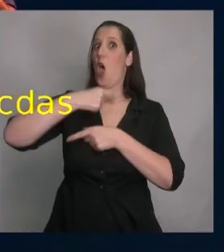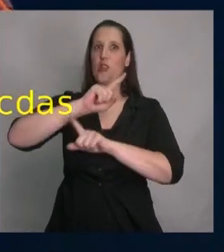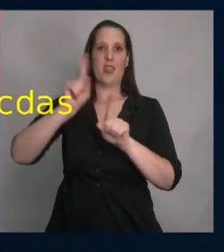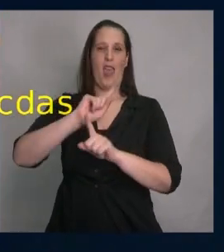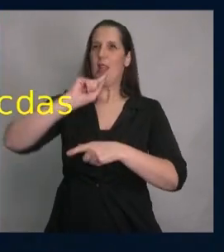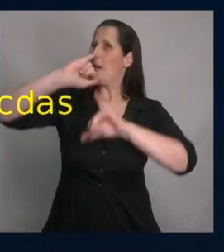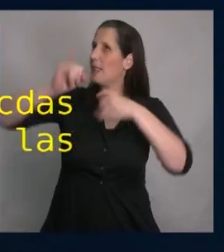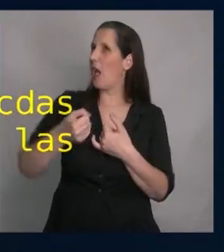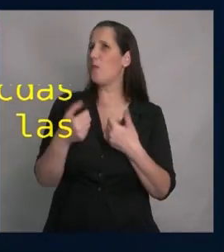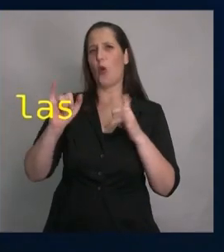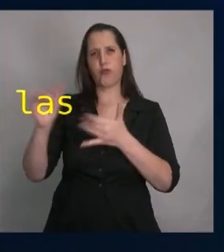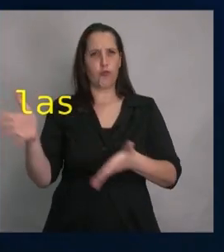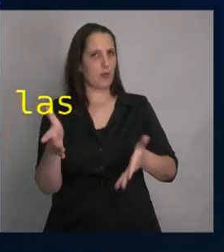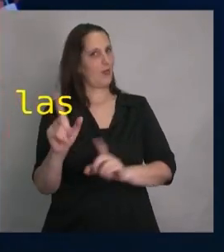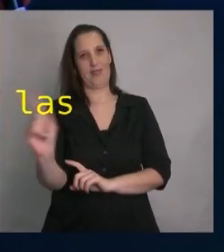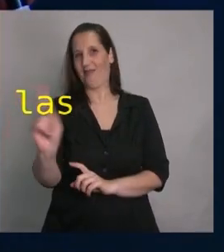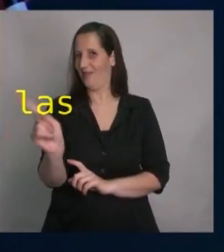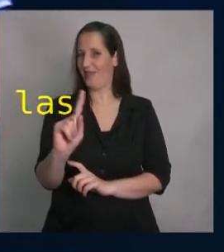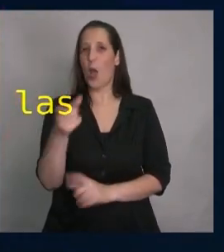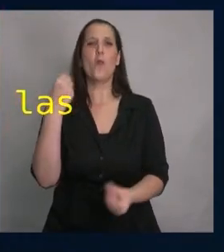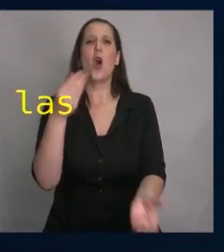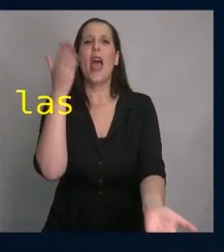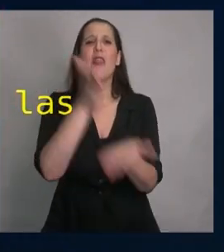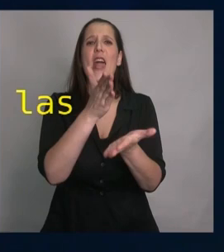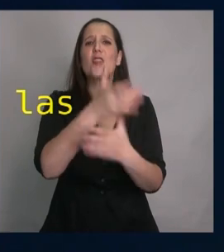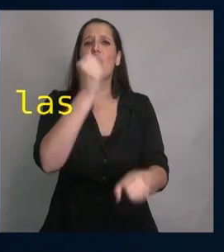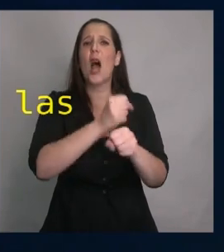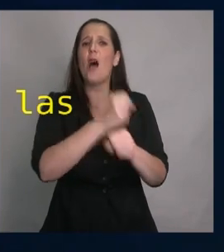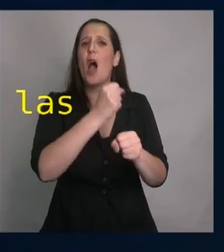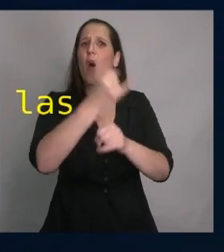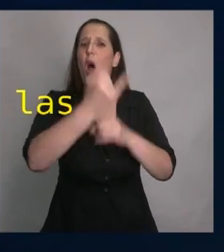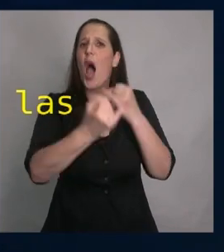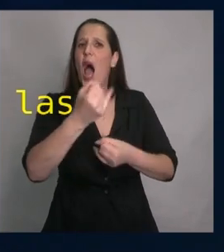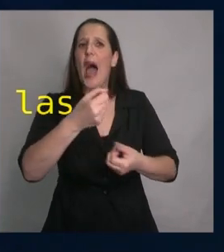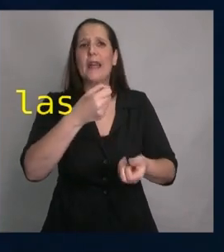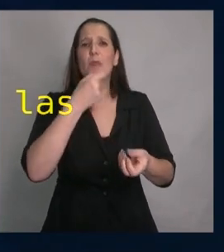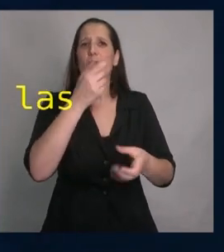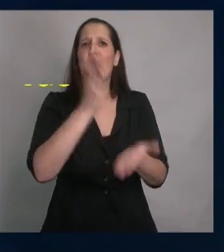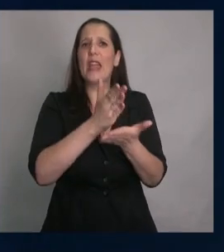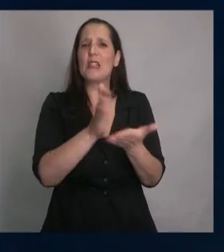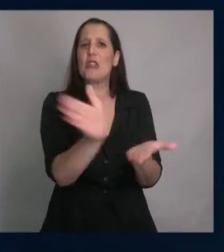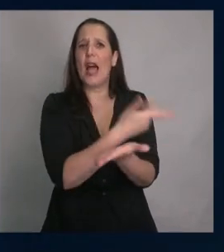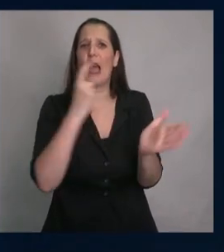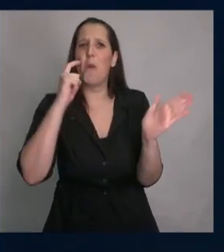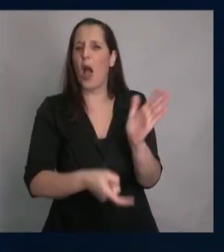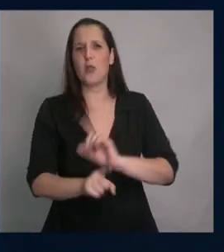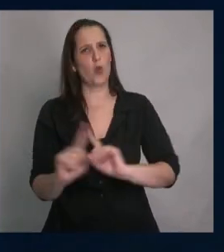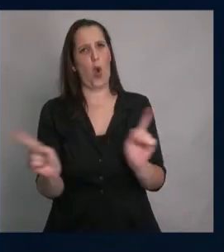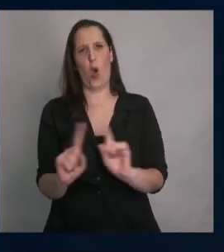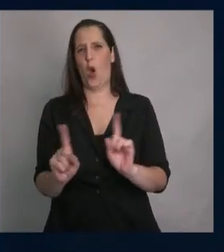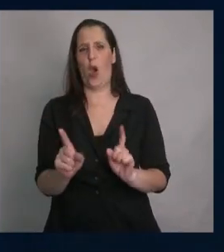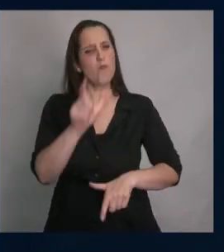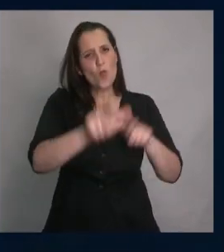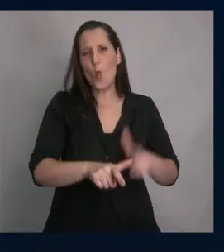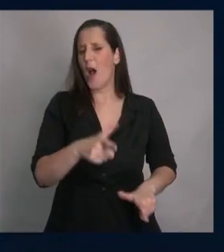trabajistas, retirada de derechos previdenciarios y el pueblo no acepta. Brasil ganamos la elección